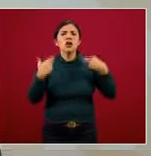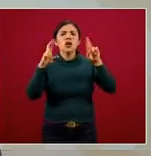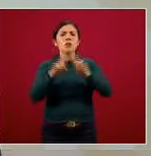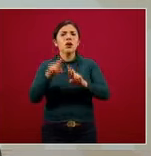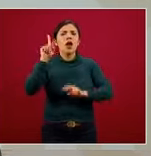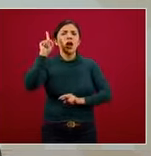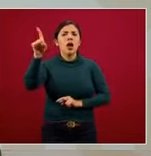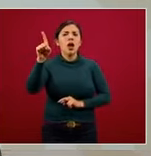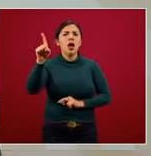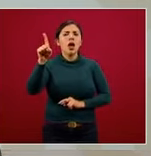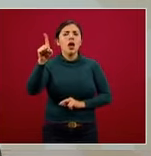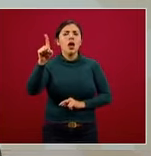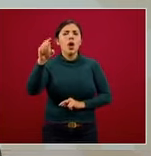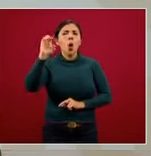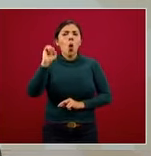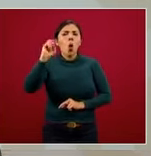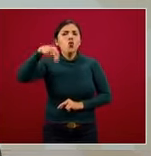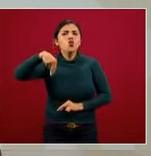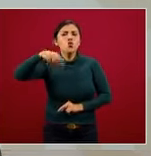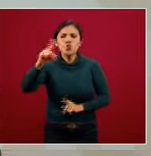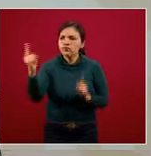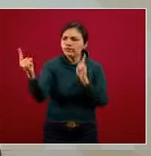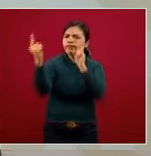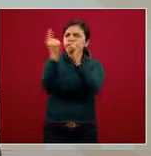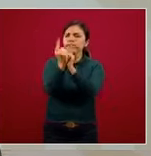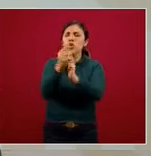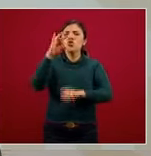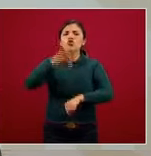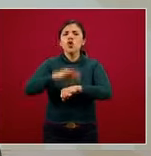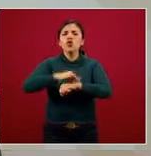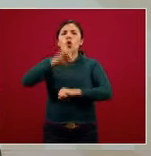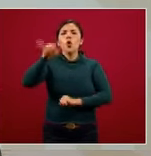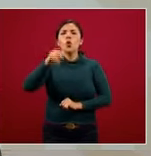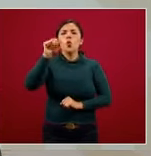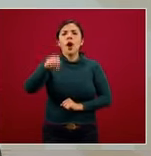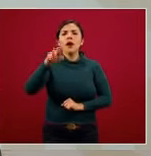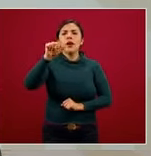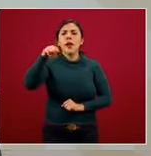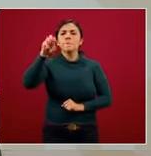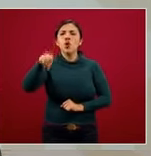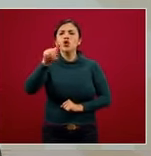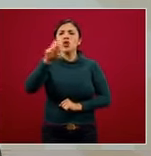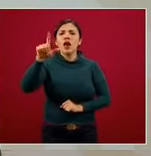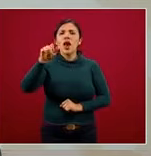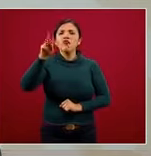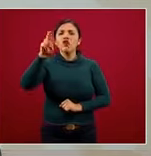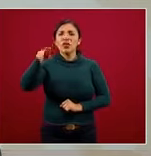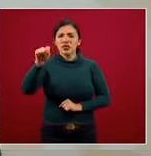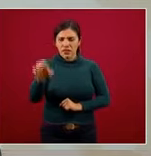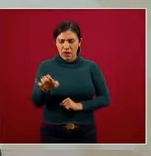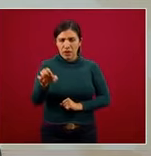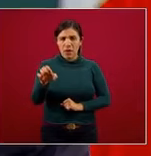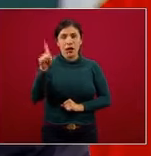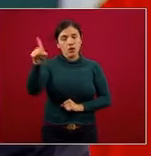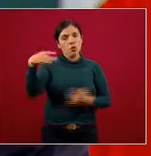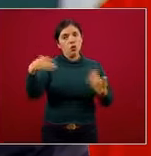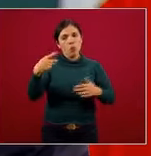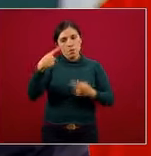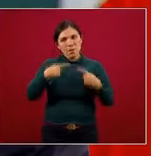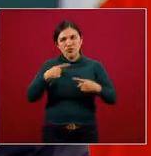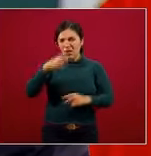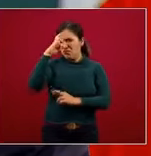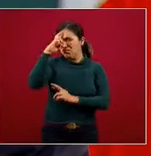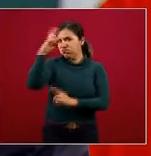en la Organización de las Naciones Unidas, el doctor Juan Ramón de la Fuente Ramírez, muy respetado